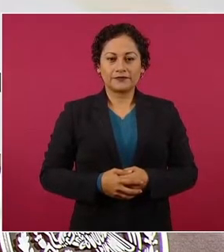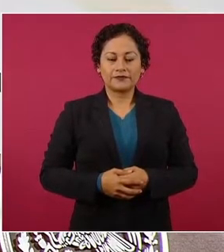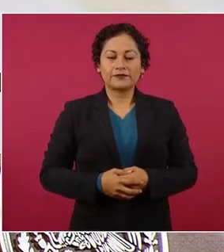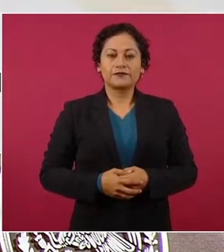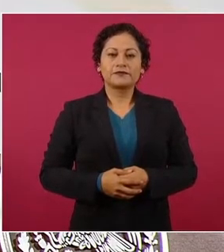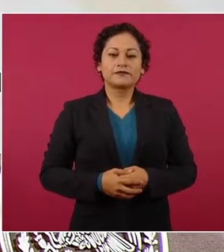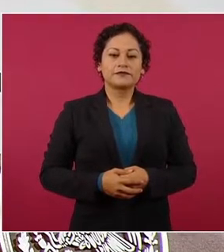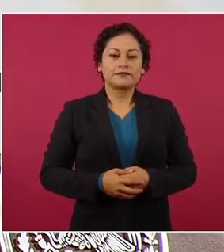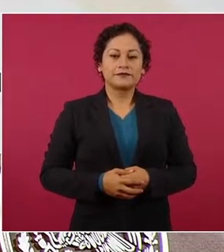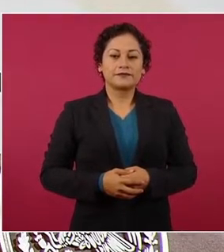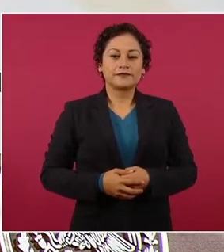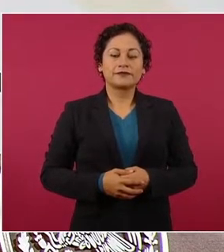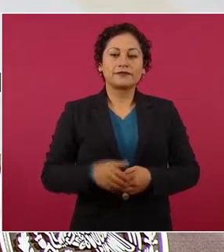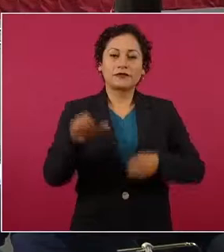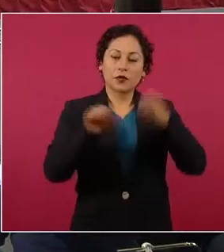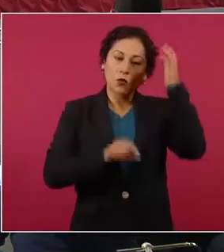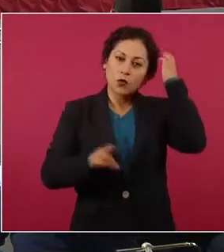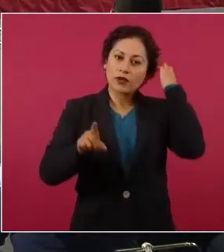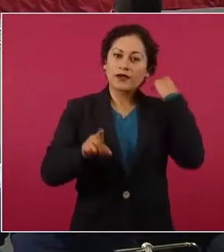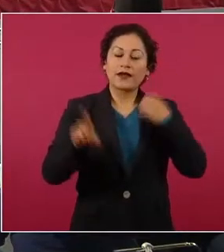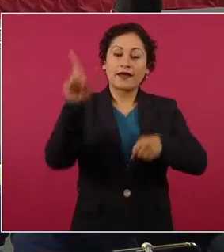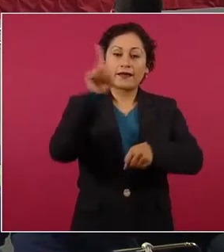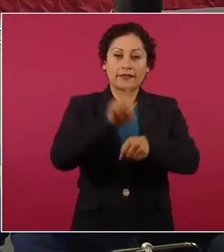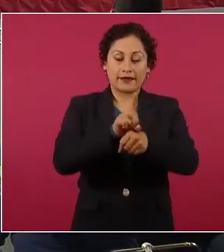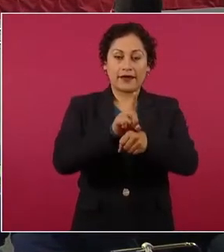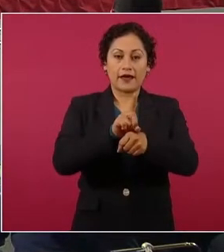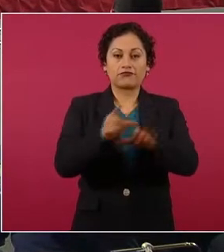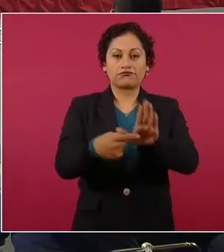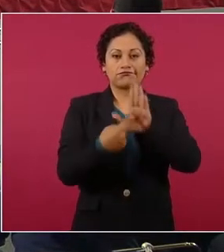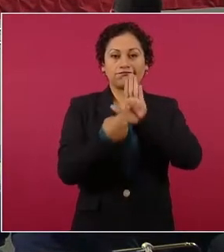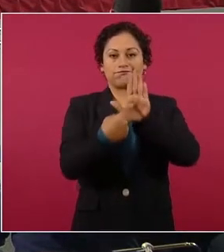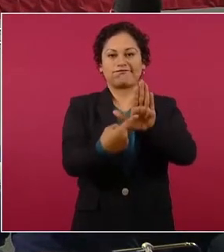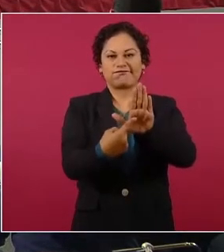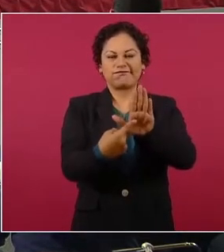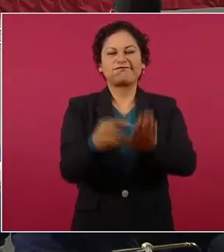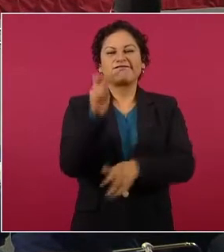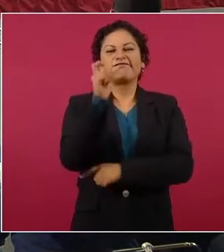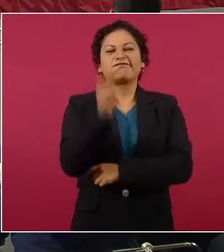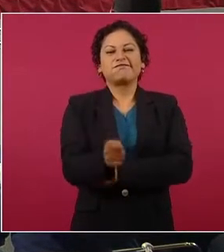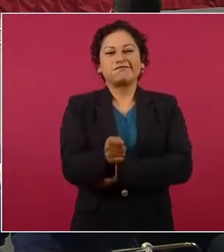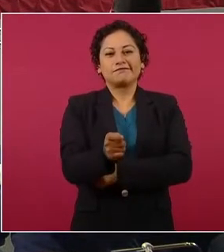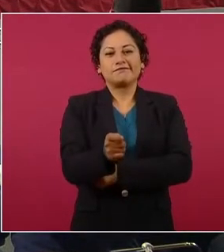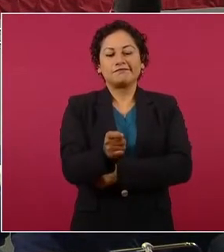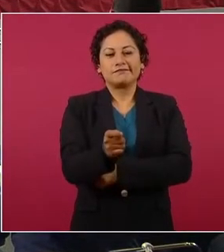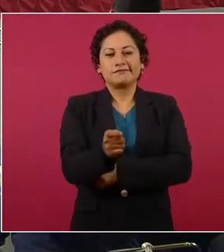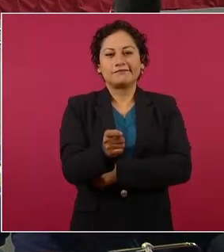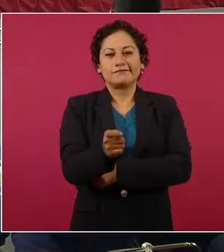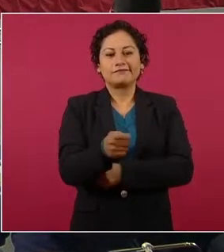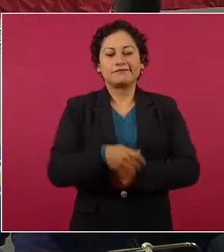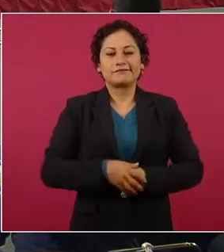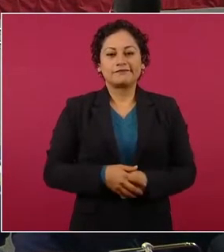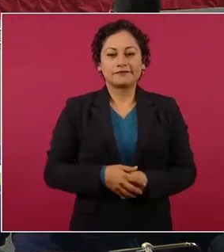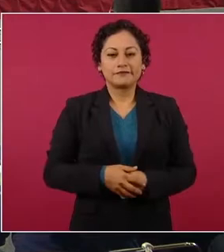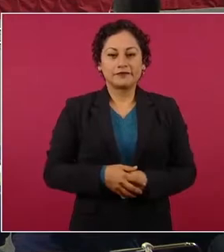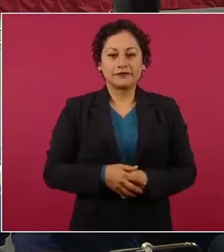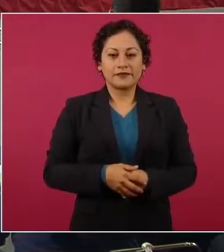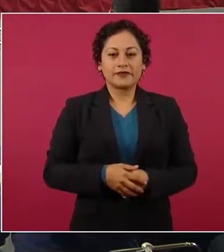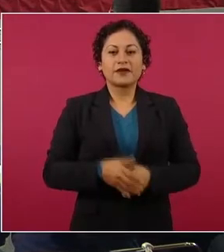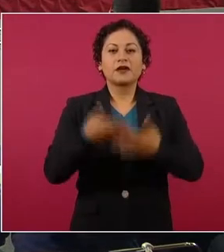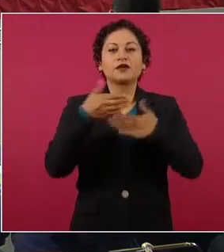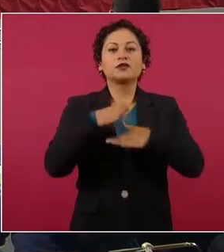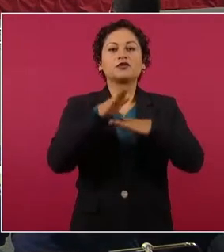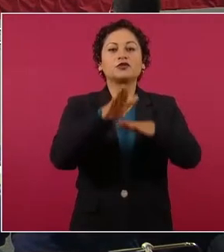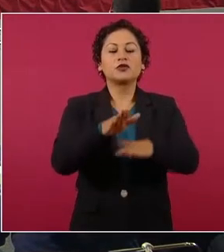Hoy vamos a presentar algo relacionado con los